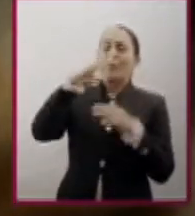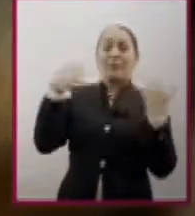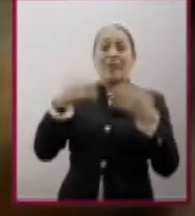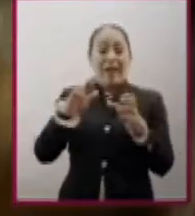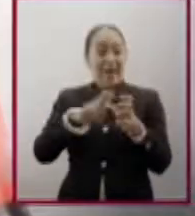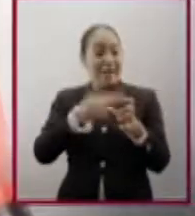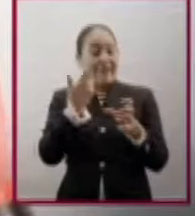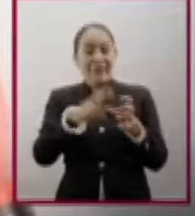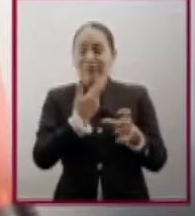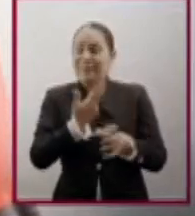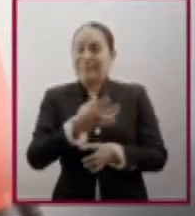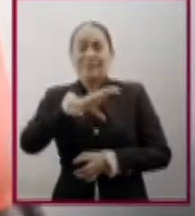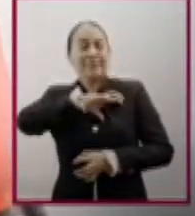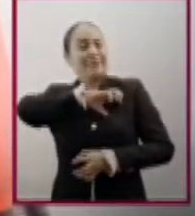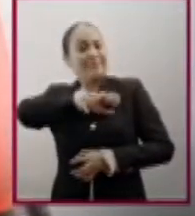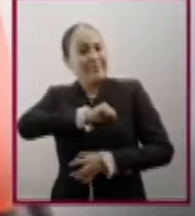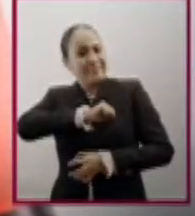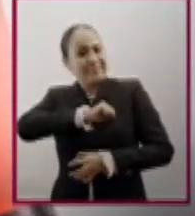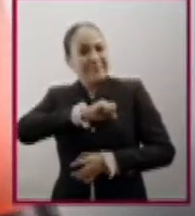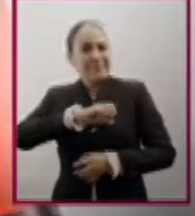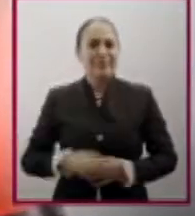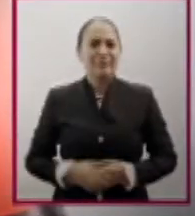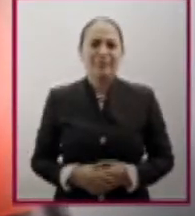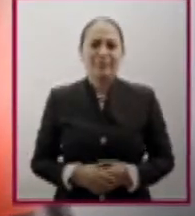esta bebida refrescante.